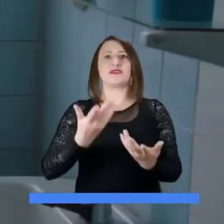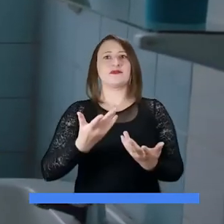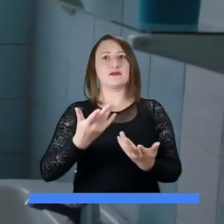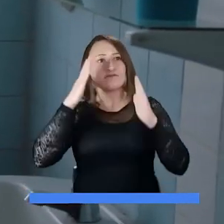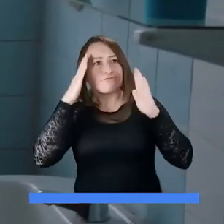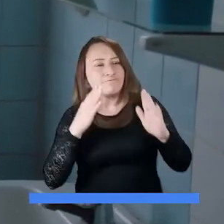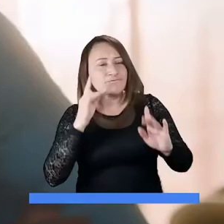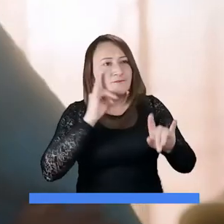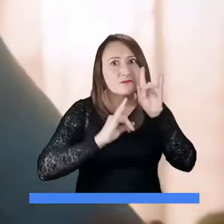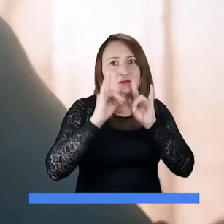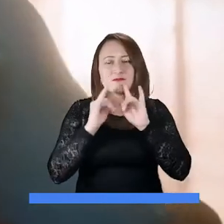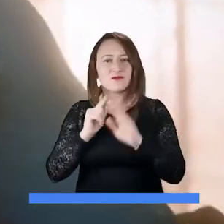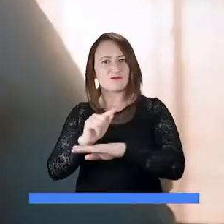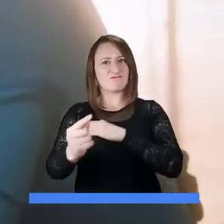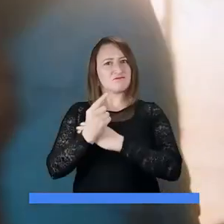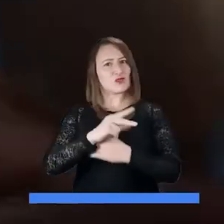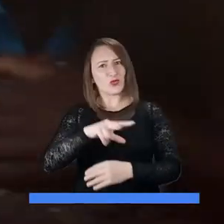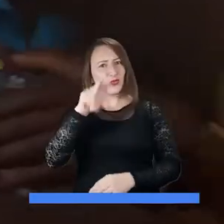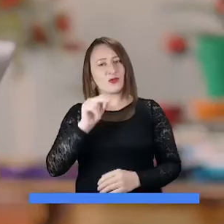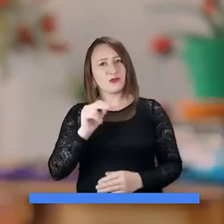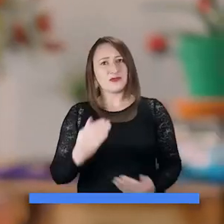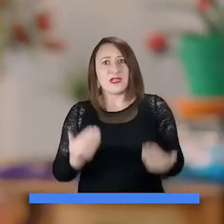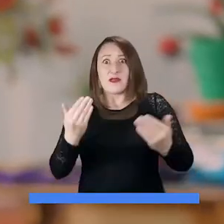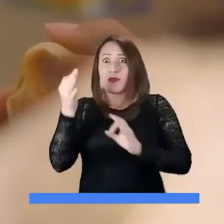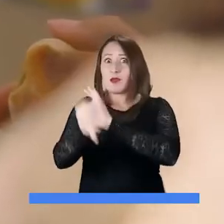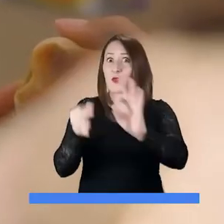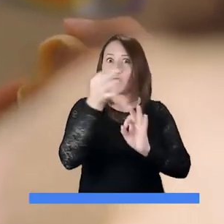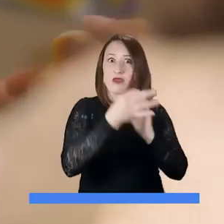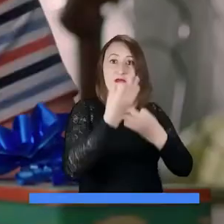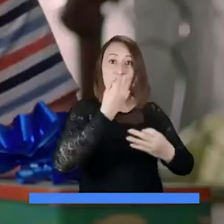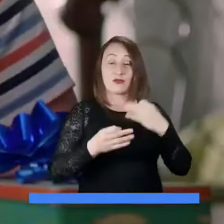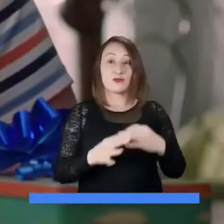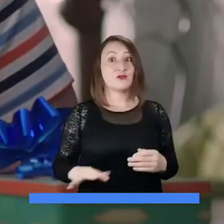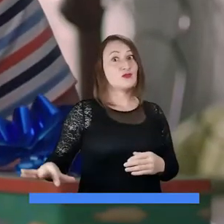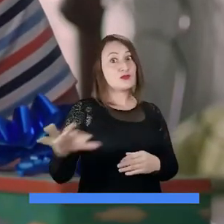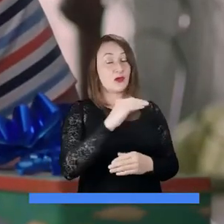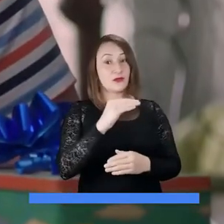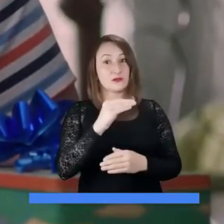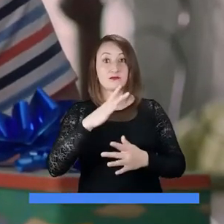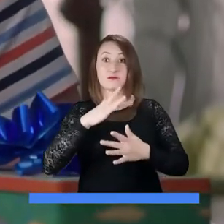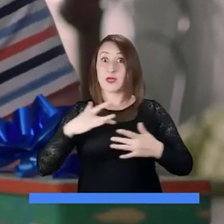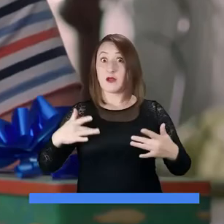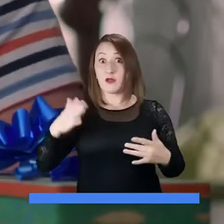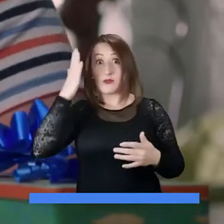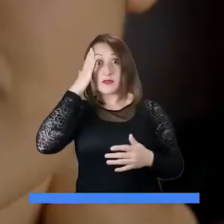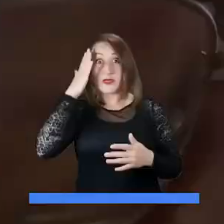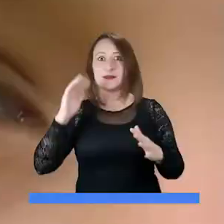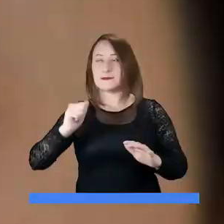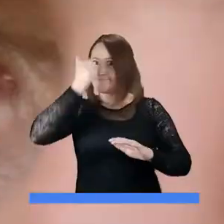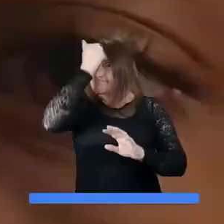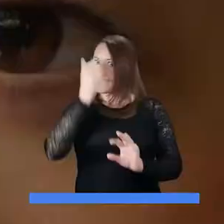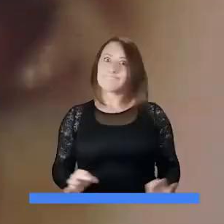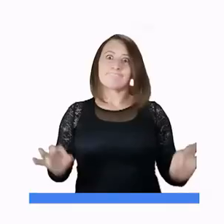miedo y escucharlo sin juzgarnos. Que se vale cuidarnos entre todos. Nuestra salud mental